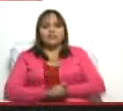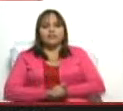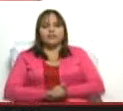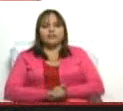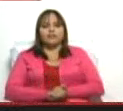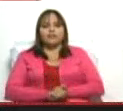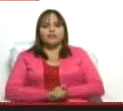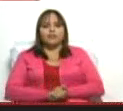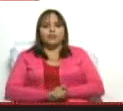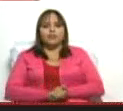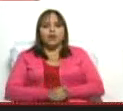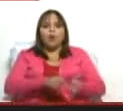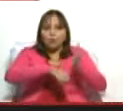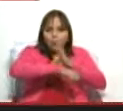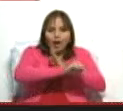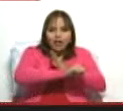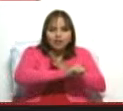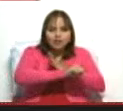jugando por nuestro país,